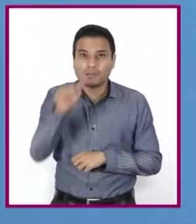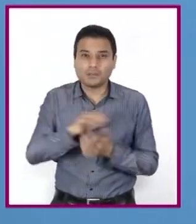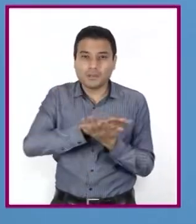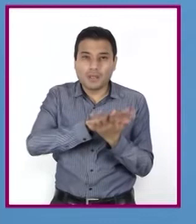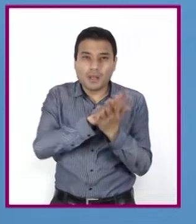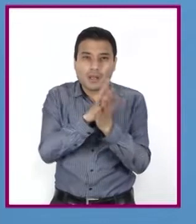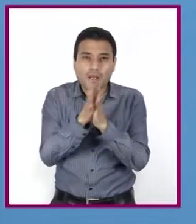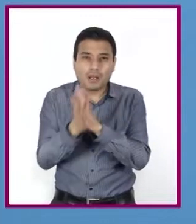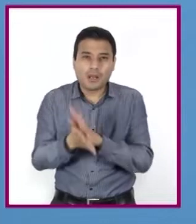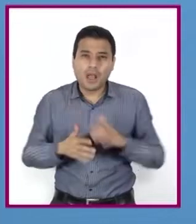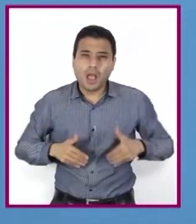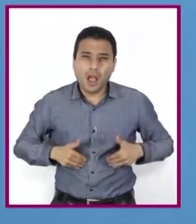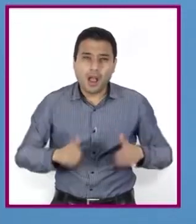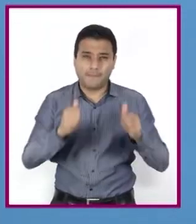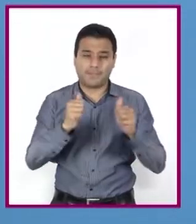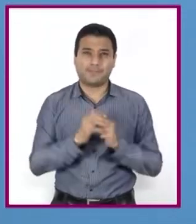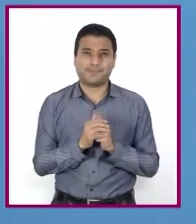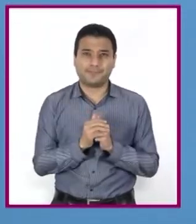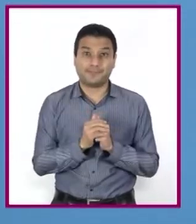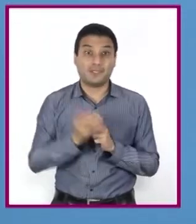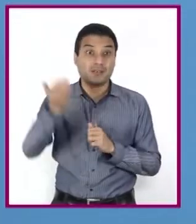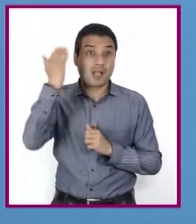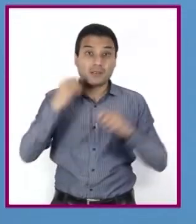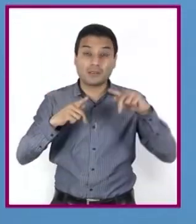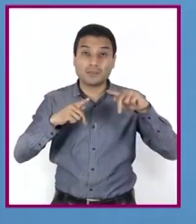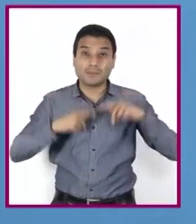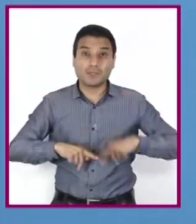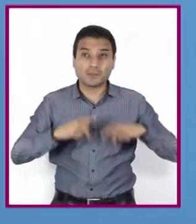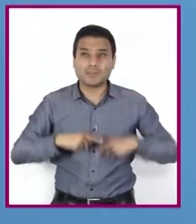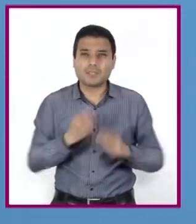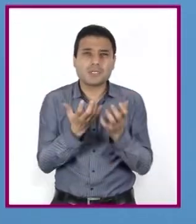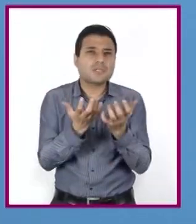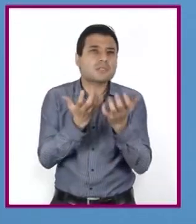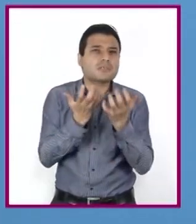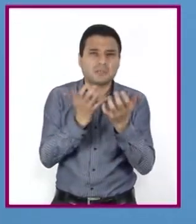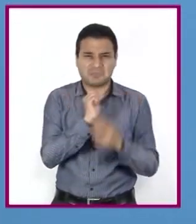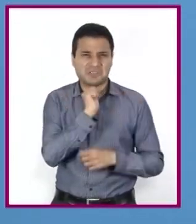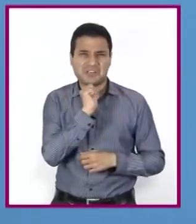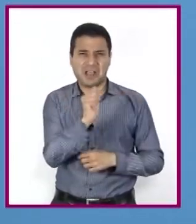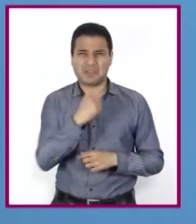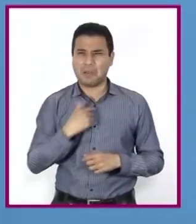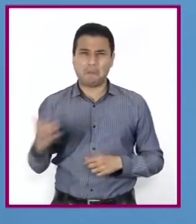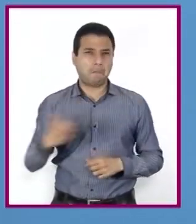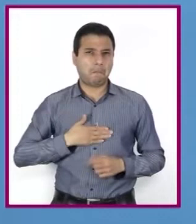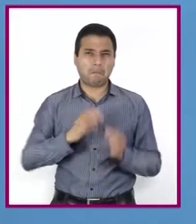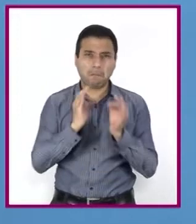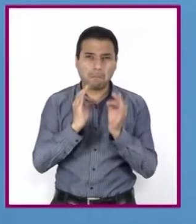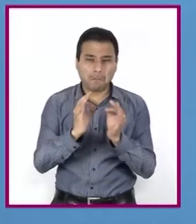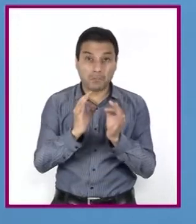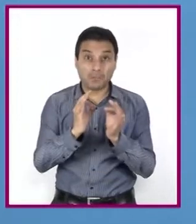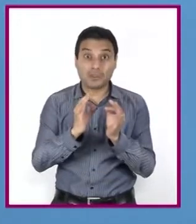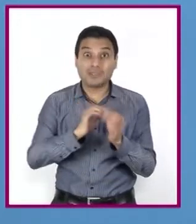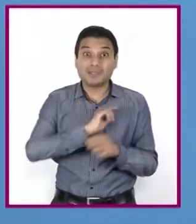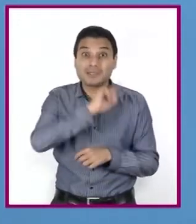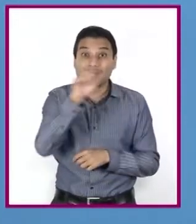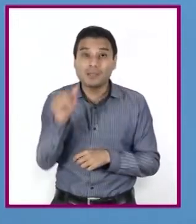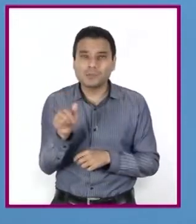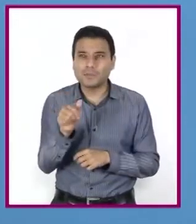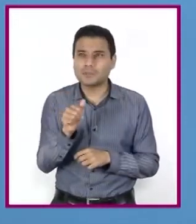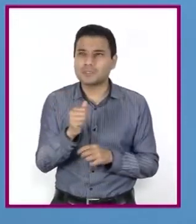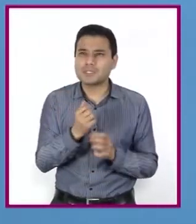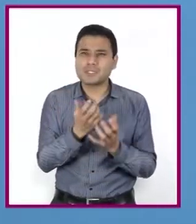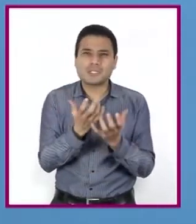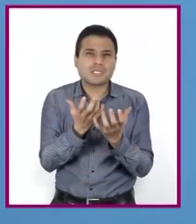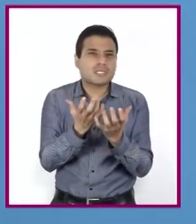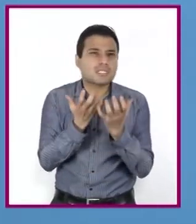hambrientos. Otros que nunca habían deseado nada con vehemencia pudieron ver la llama del deseo en